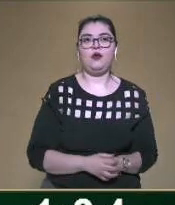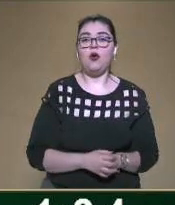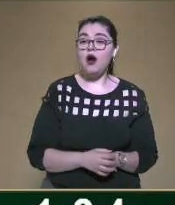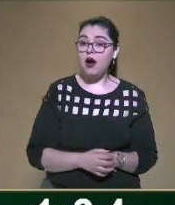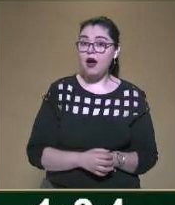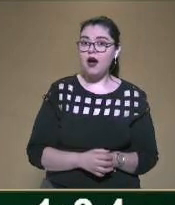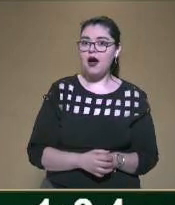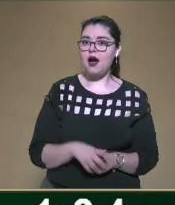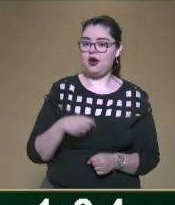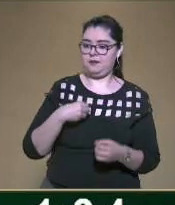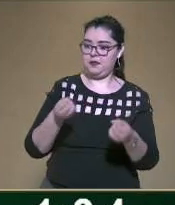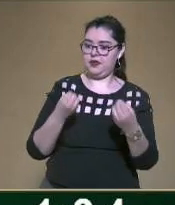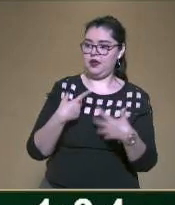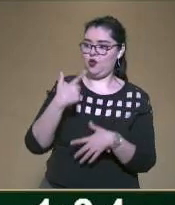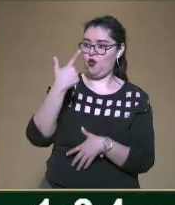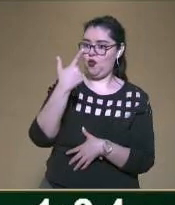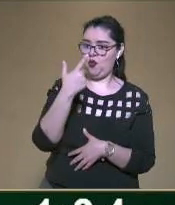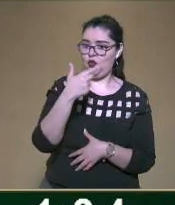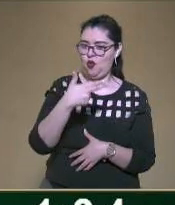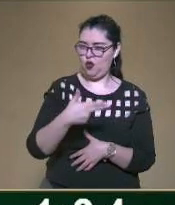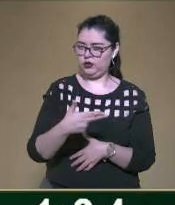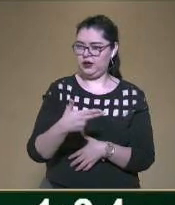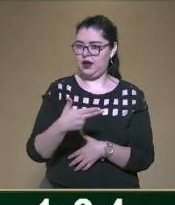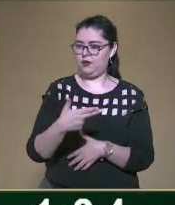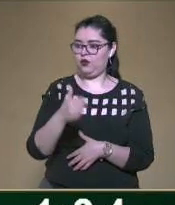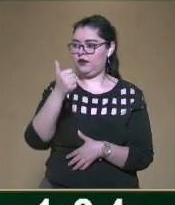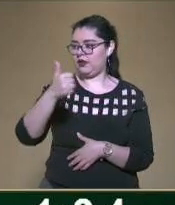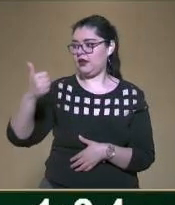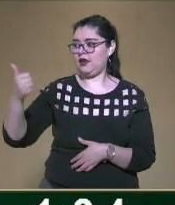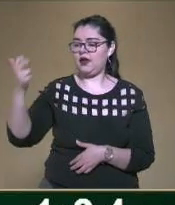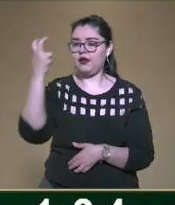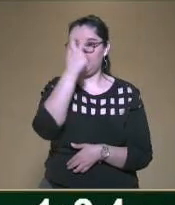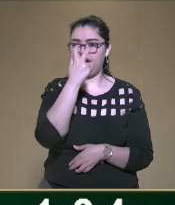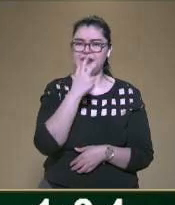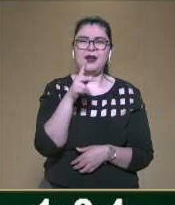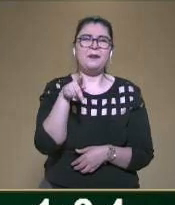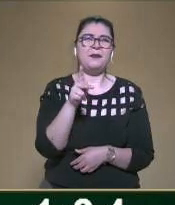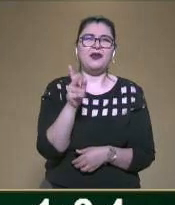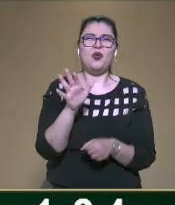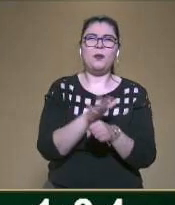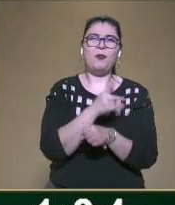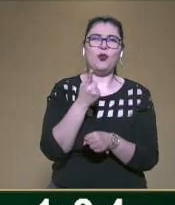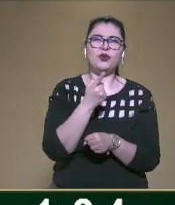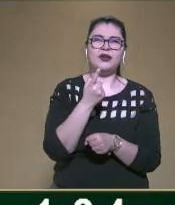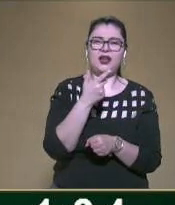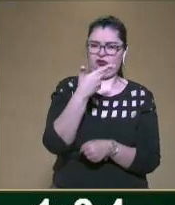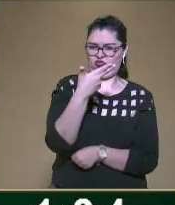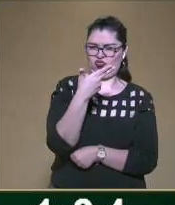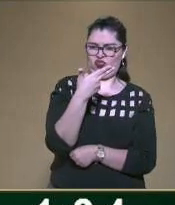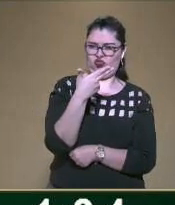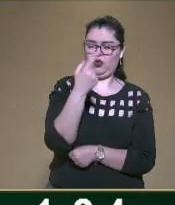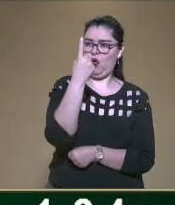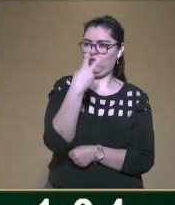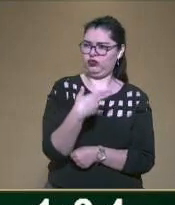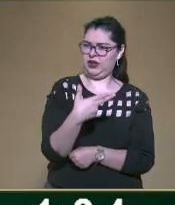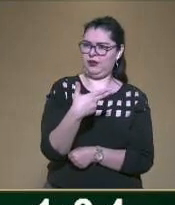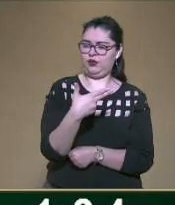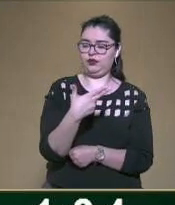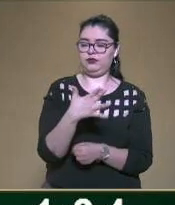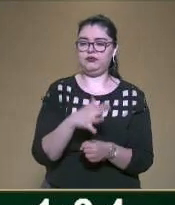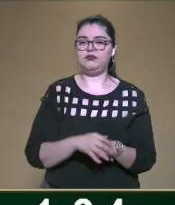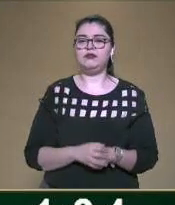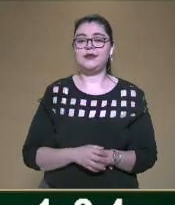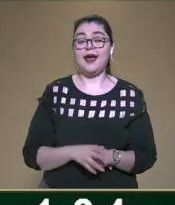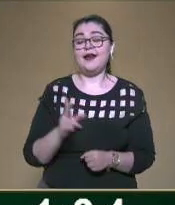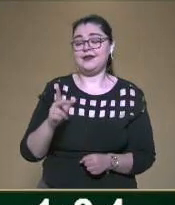profe. ¿Pero por qué octavos? Porque fueron divididas las pizzas en ¿cuántas partes? Las partes fueron divididas